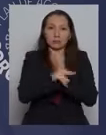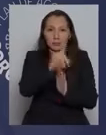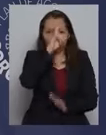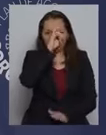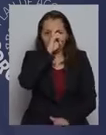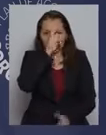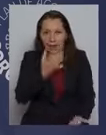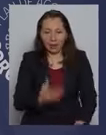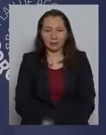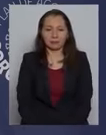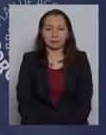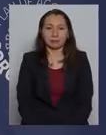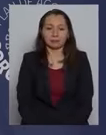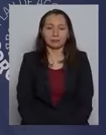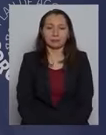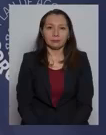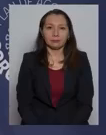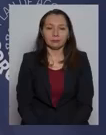hospitalizarse.